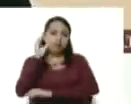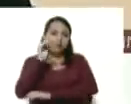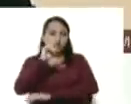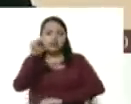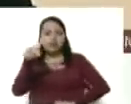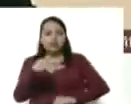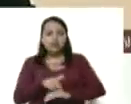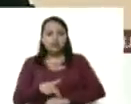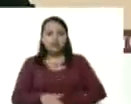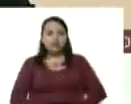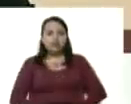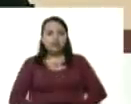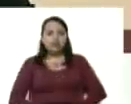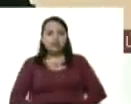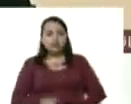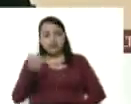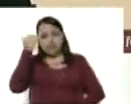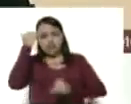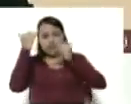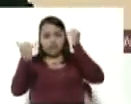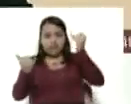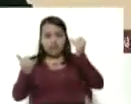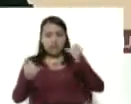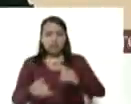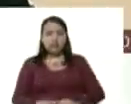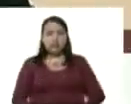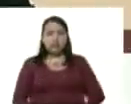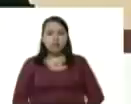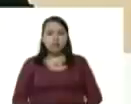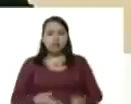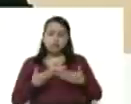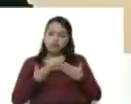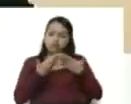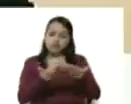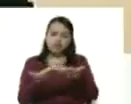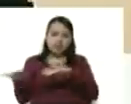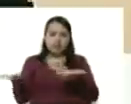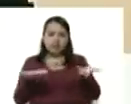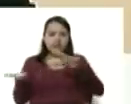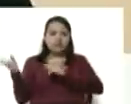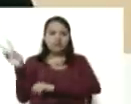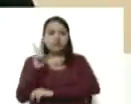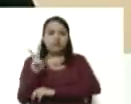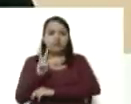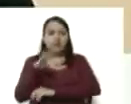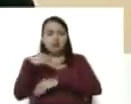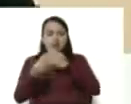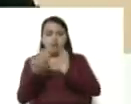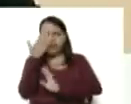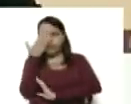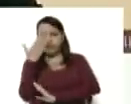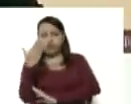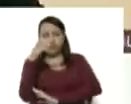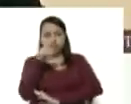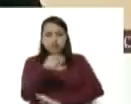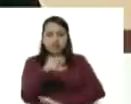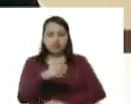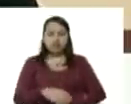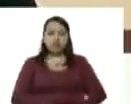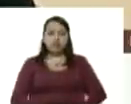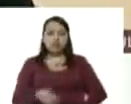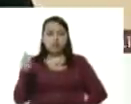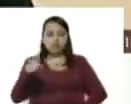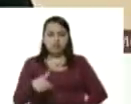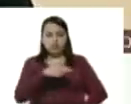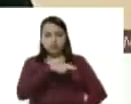Nacional y a la inteligencia más patriótica puesta al servicio de Venezuela para hacer frente a este reto. Por eso hoy